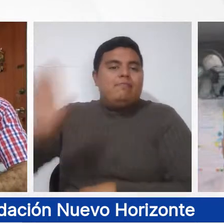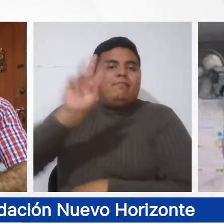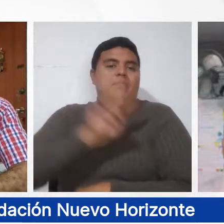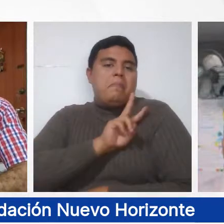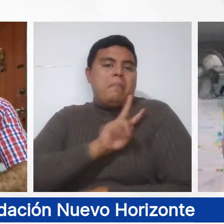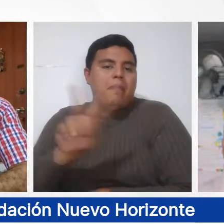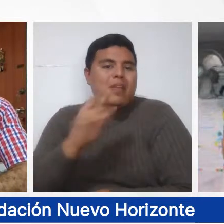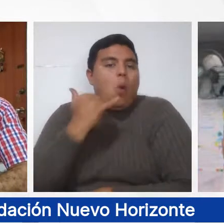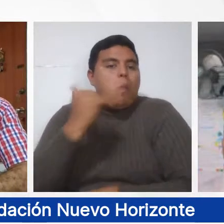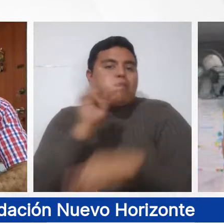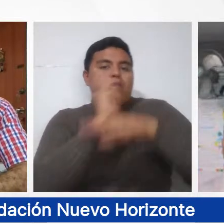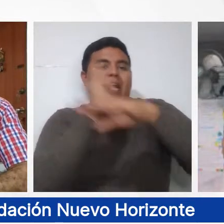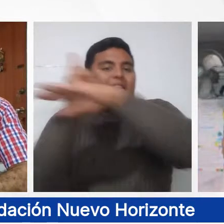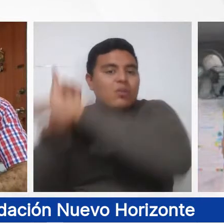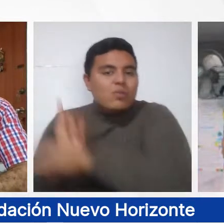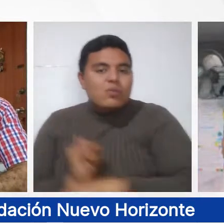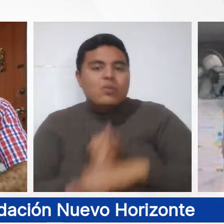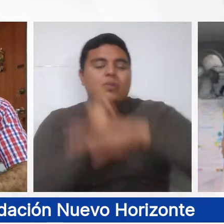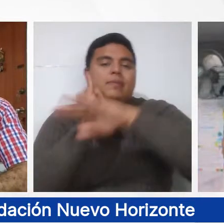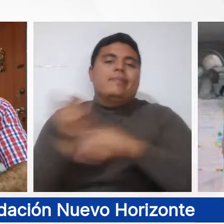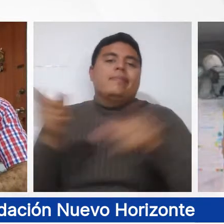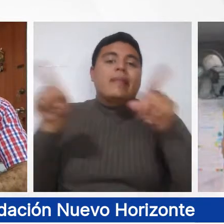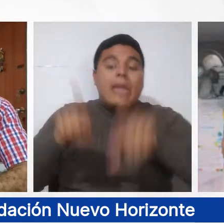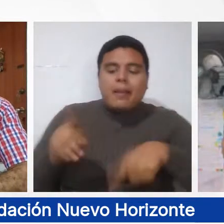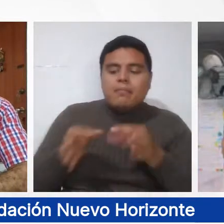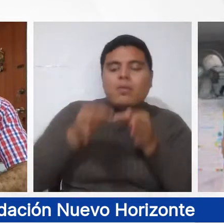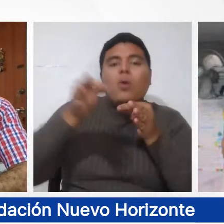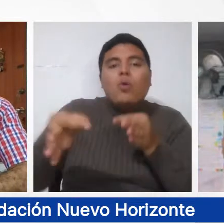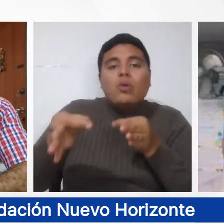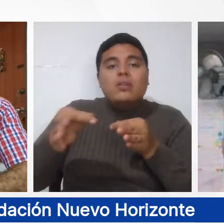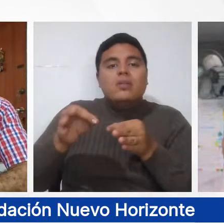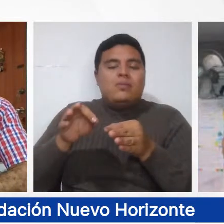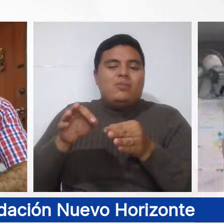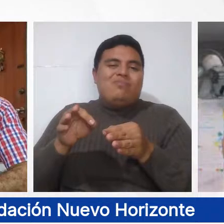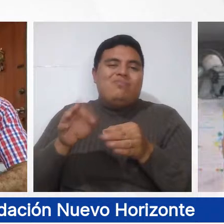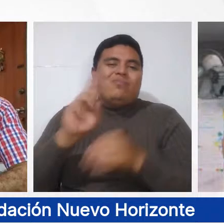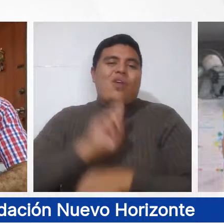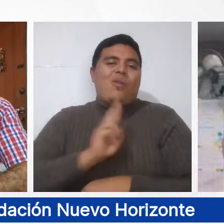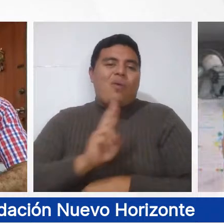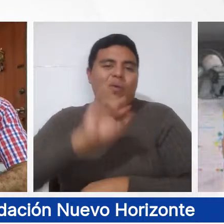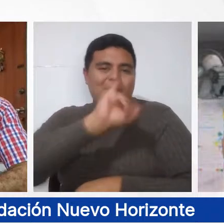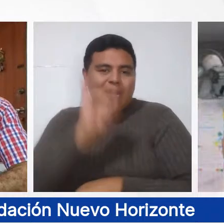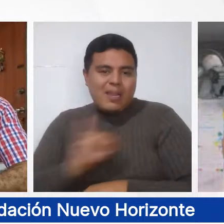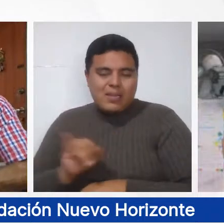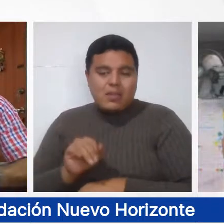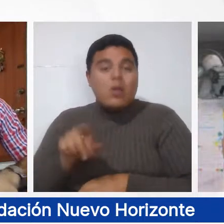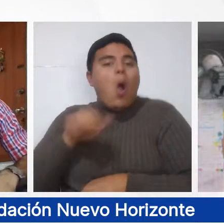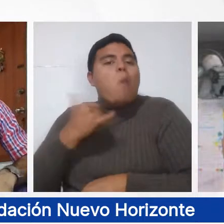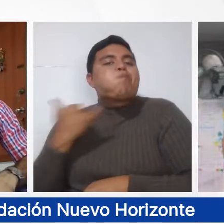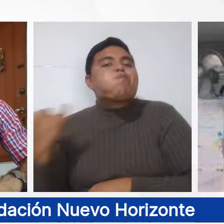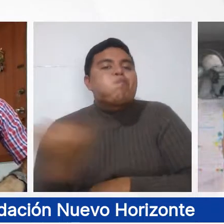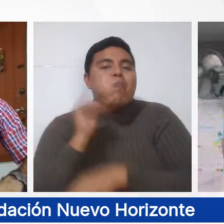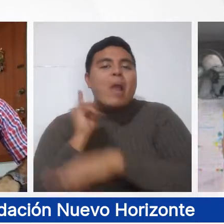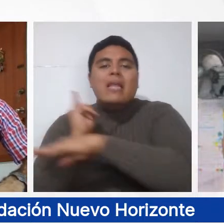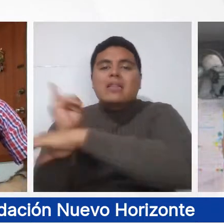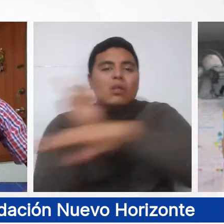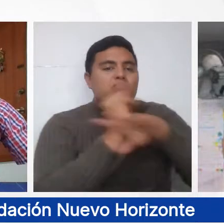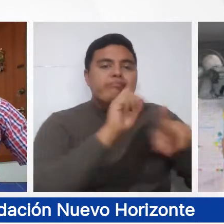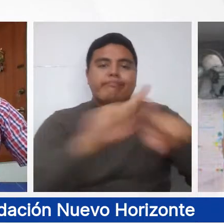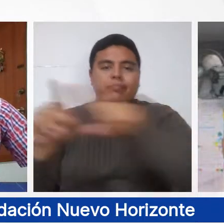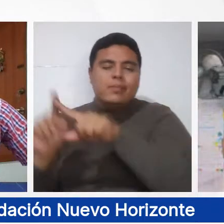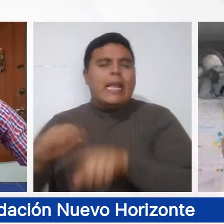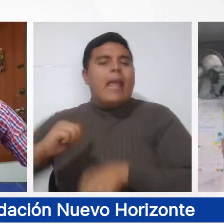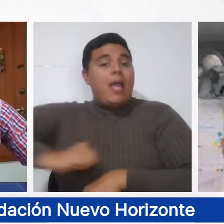de Roldanillo y de nuestros alrededores, pues aprovechen esta experiencia tan importante que tiene la Escuela Normal, y